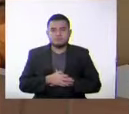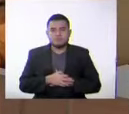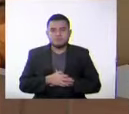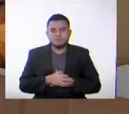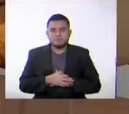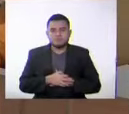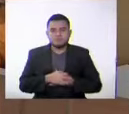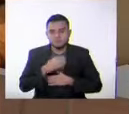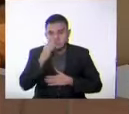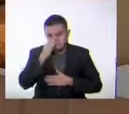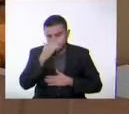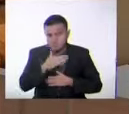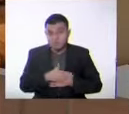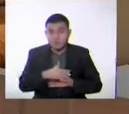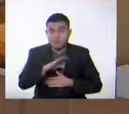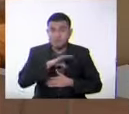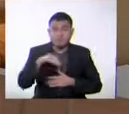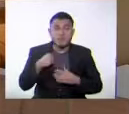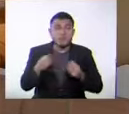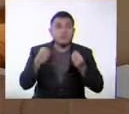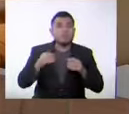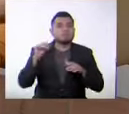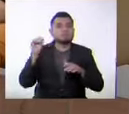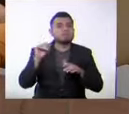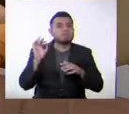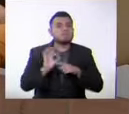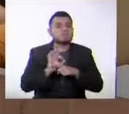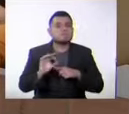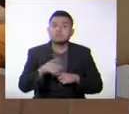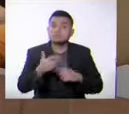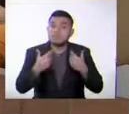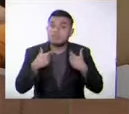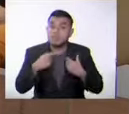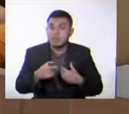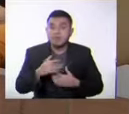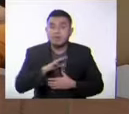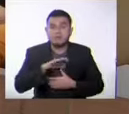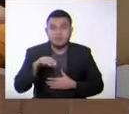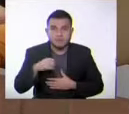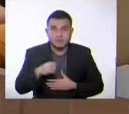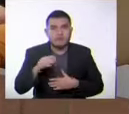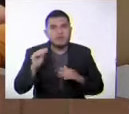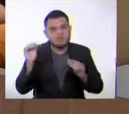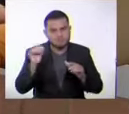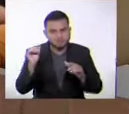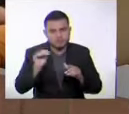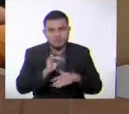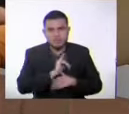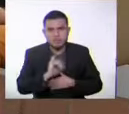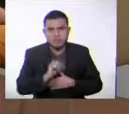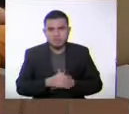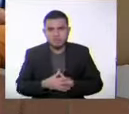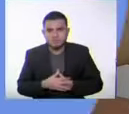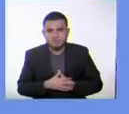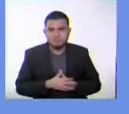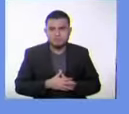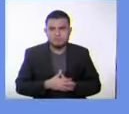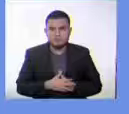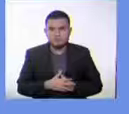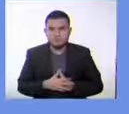la familia, cómo es esto, qué papel juega protagónicamente la familia en la construcción de la identidad. Veamos.